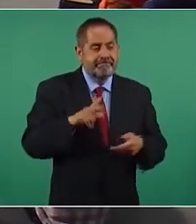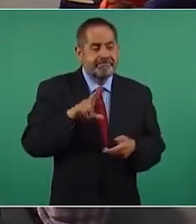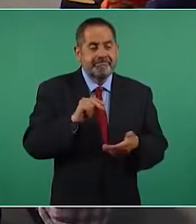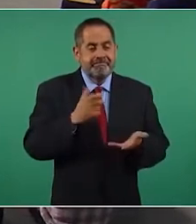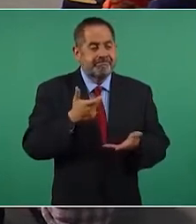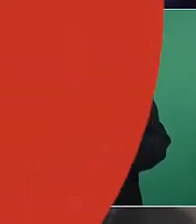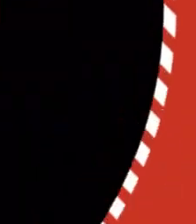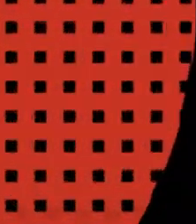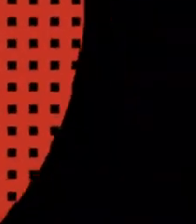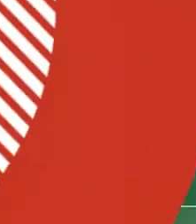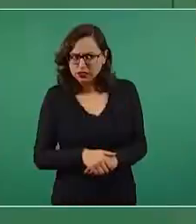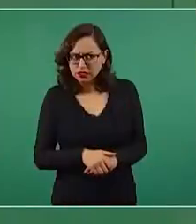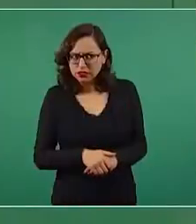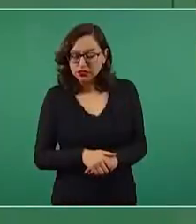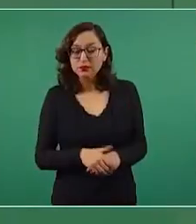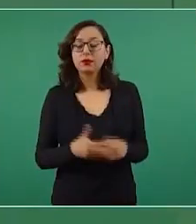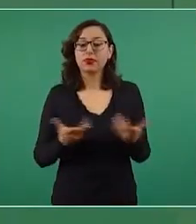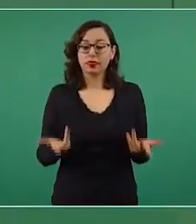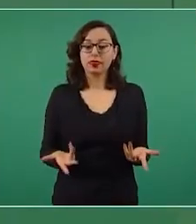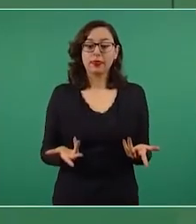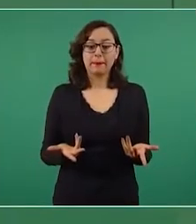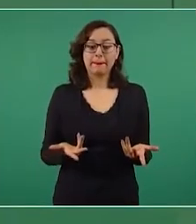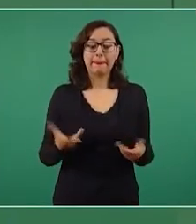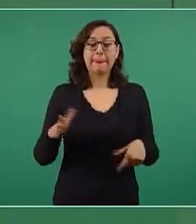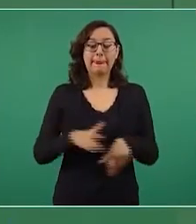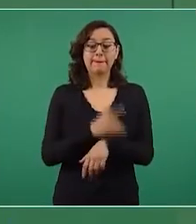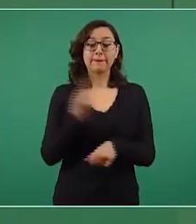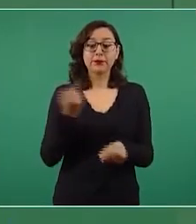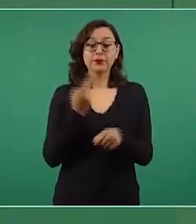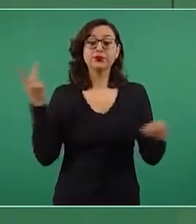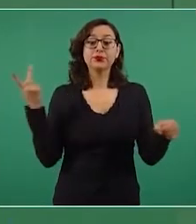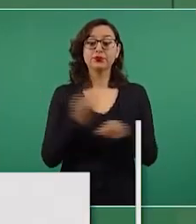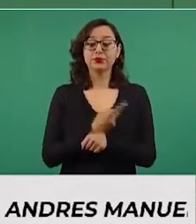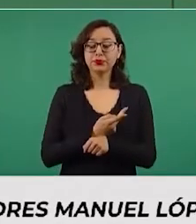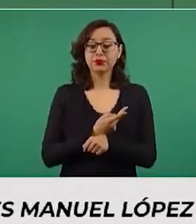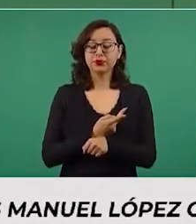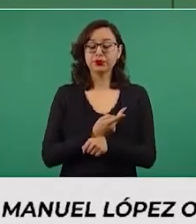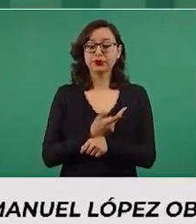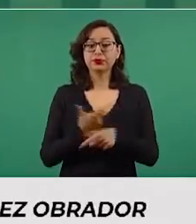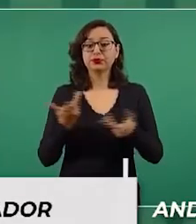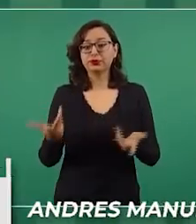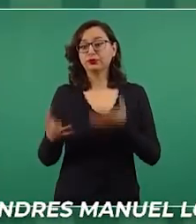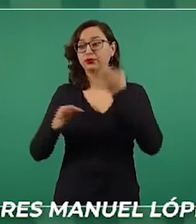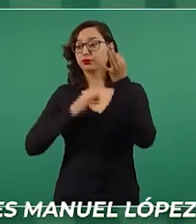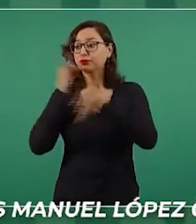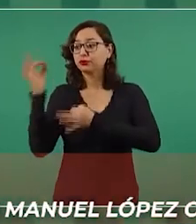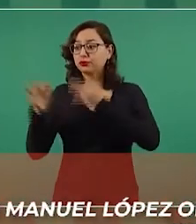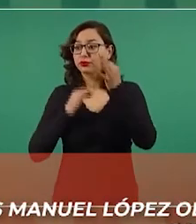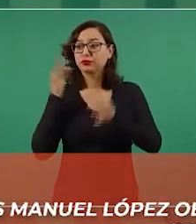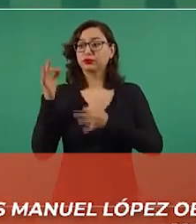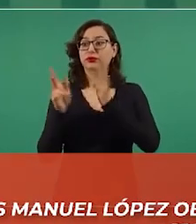Es malísimo. Porque los medios convencionales están muy